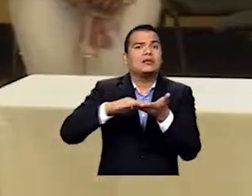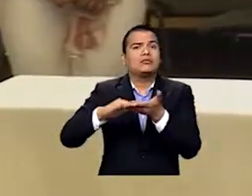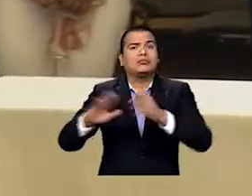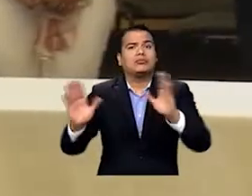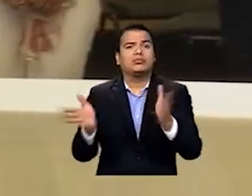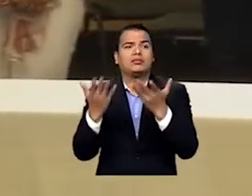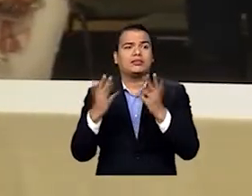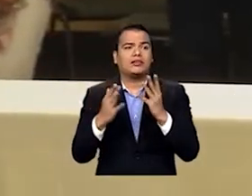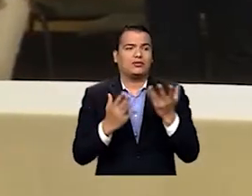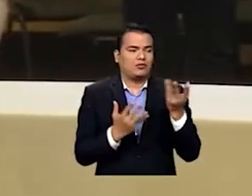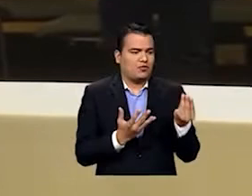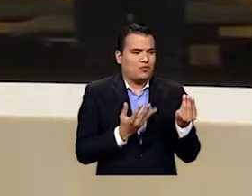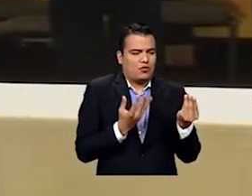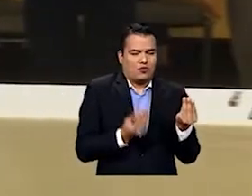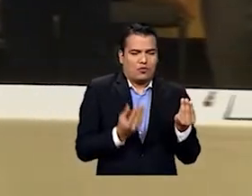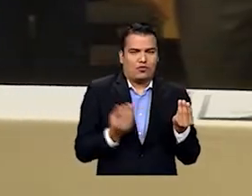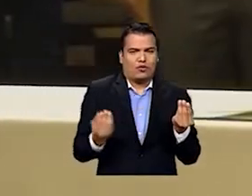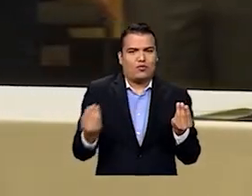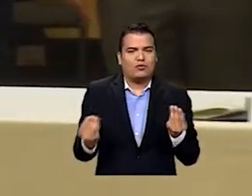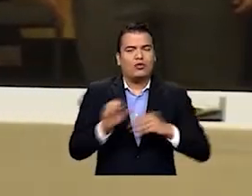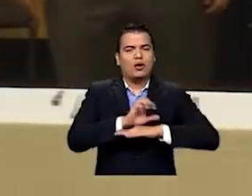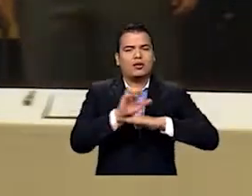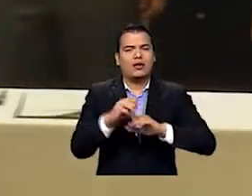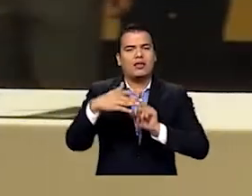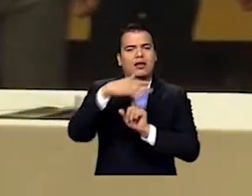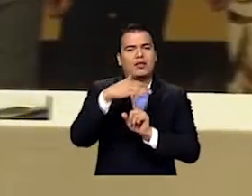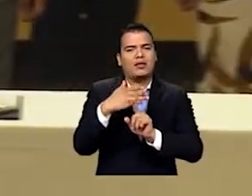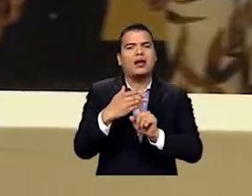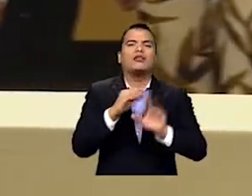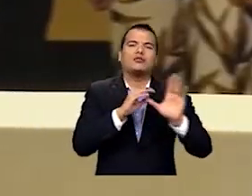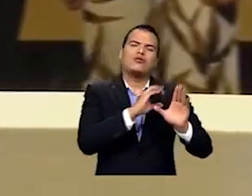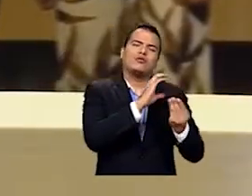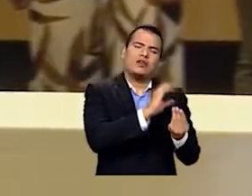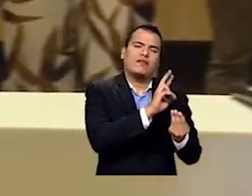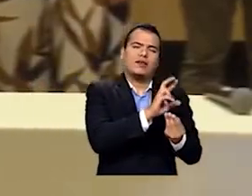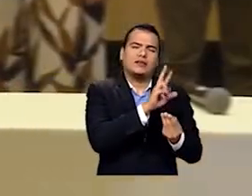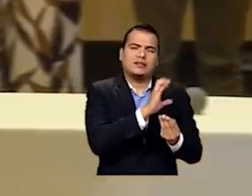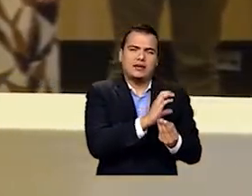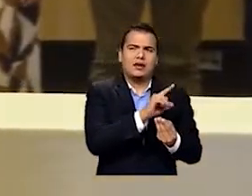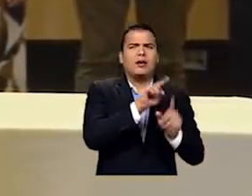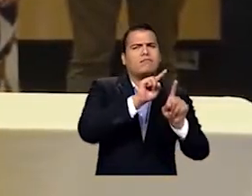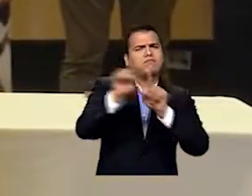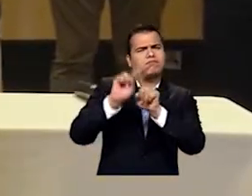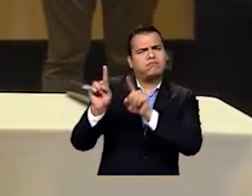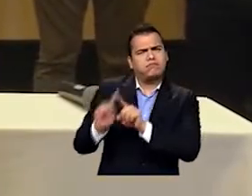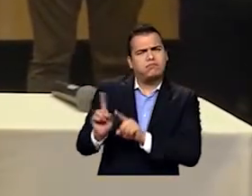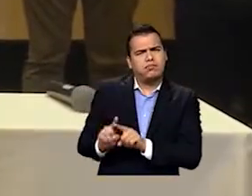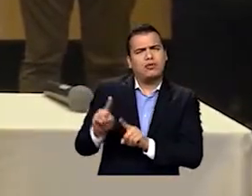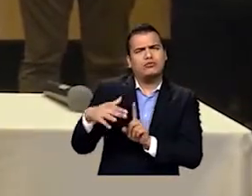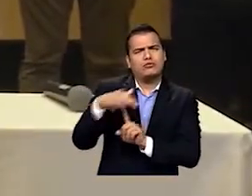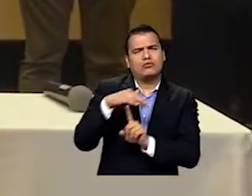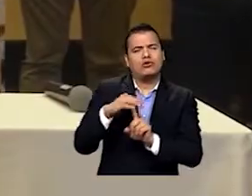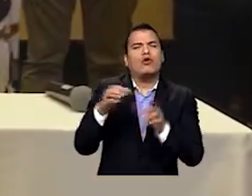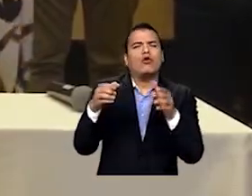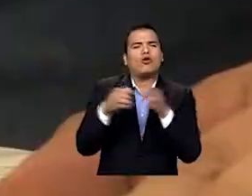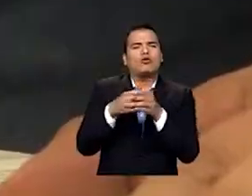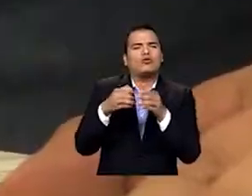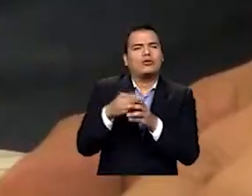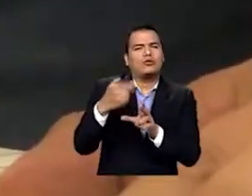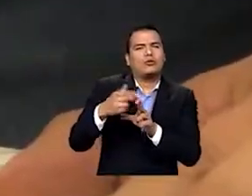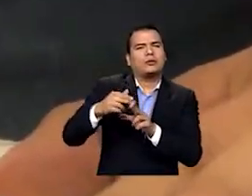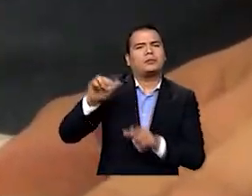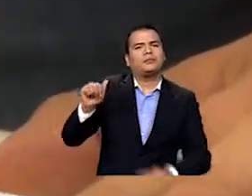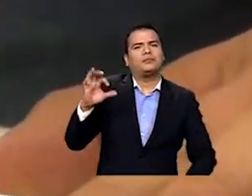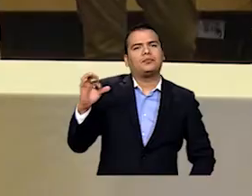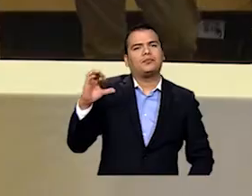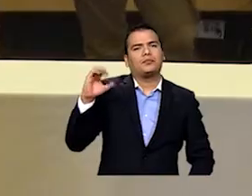que firmaron los directores de las 33 corporaciones autónomas regionales y de desarrollo sostenible asociadas en ASOCARS durante el encuentro realizado